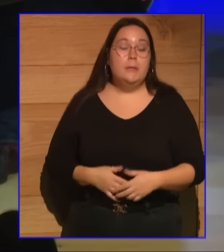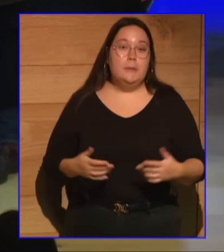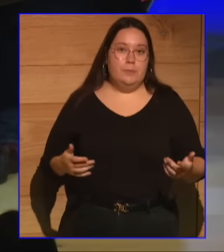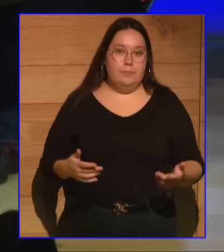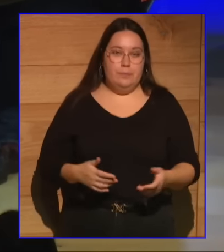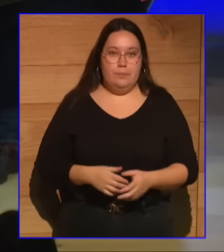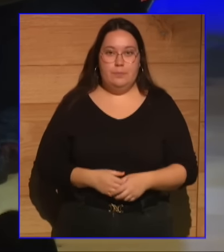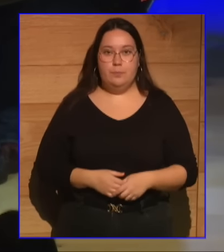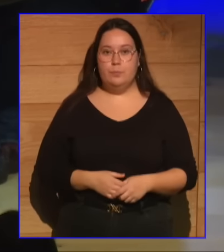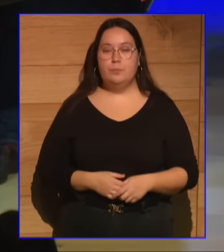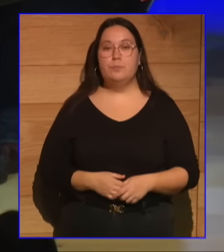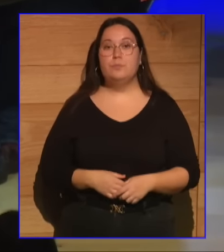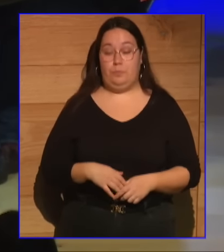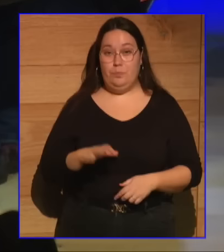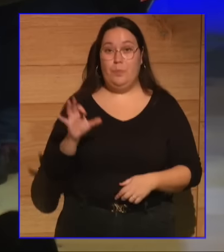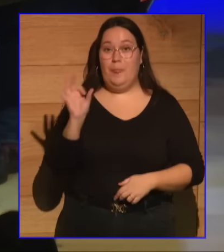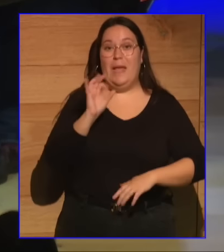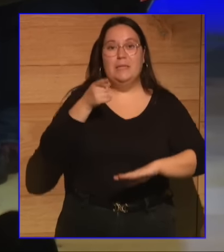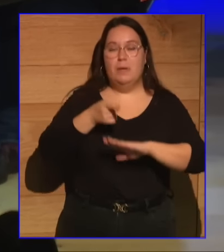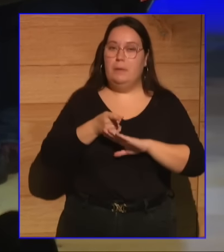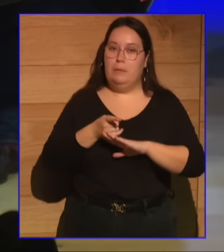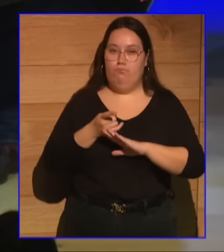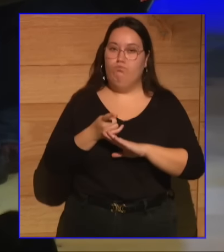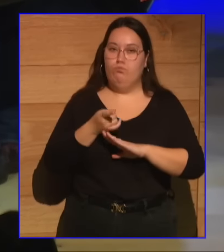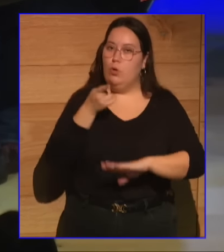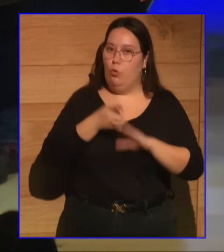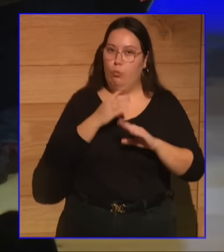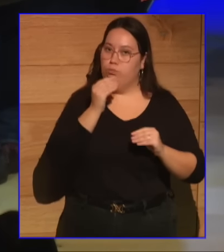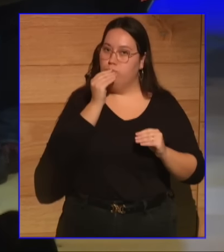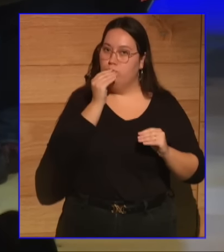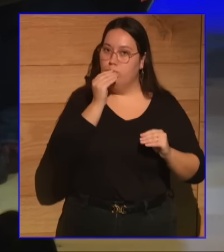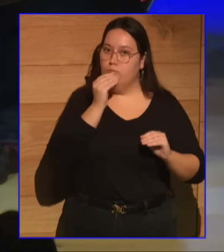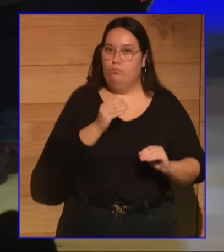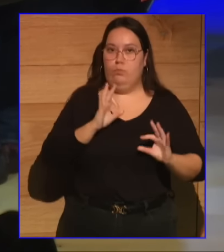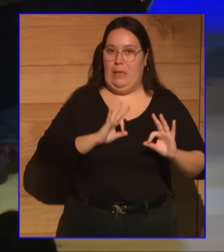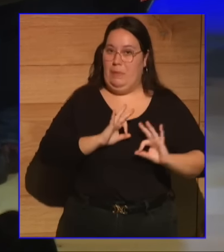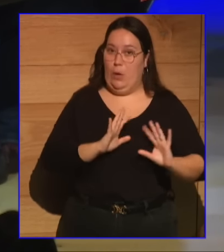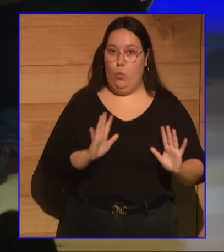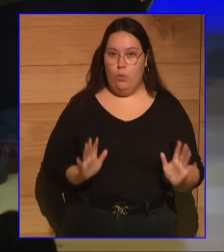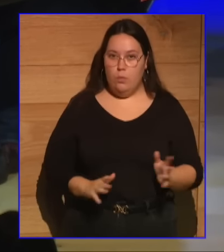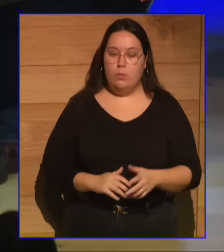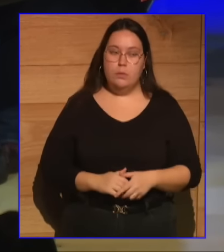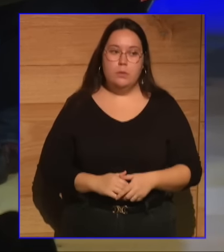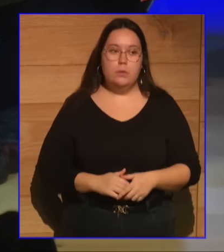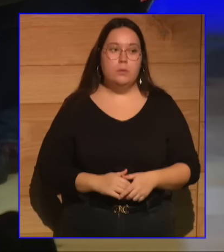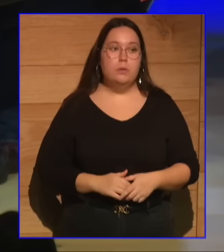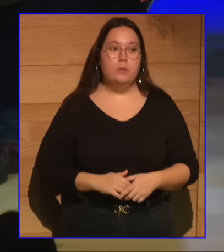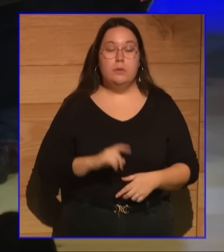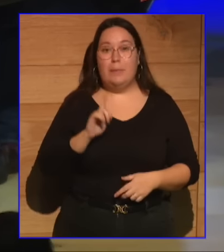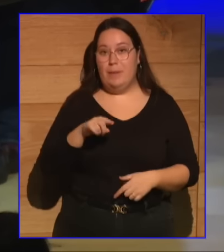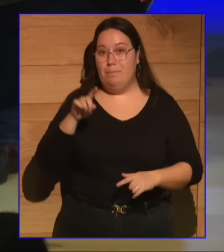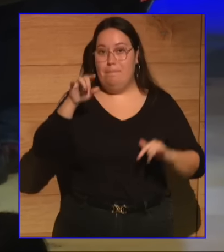Y claro, Spielberg es el gran director del espectáculo y también el